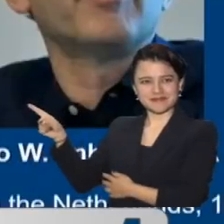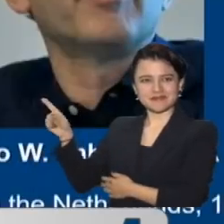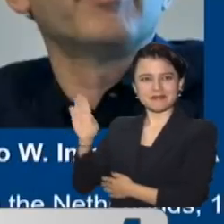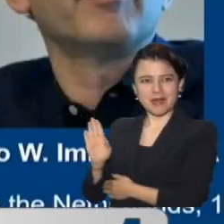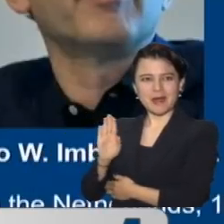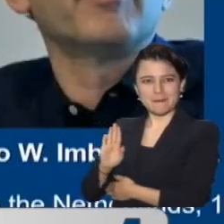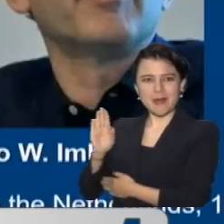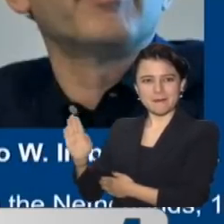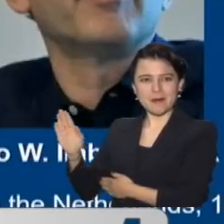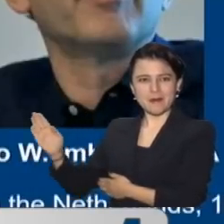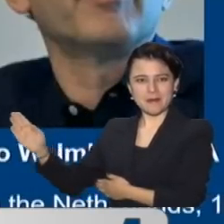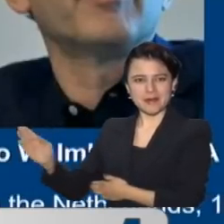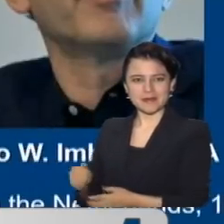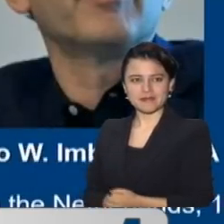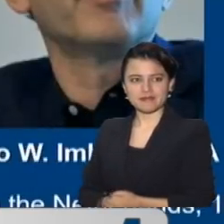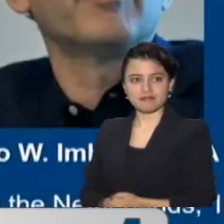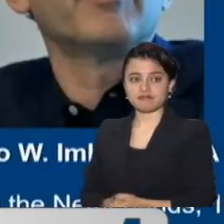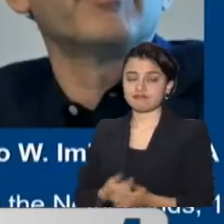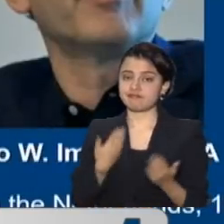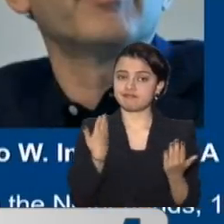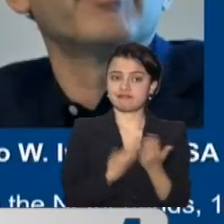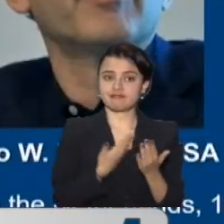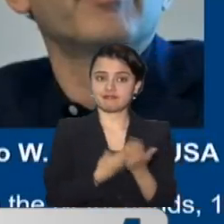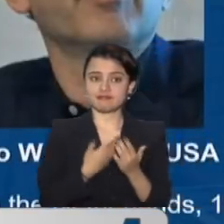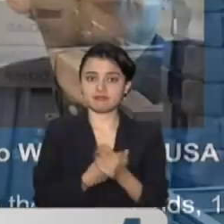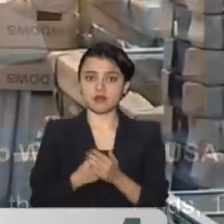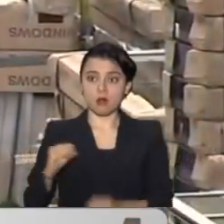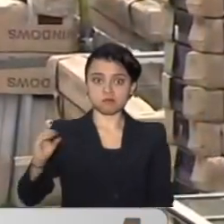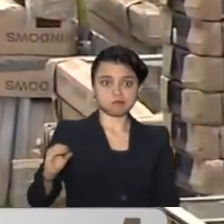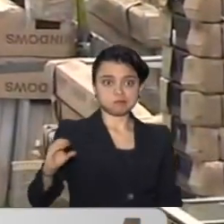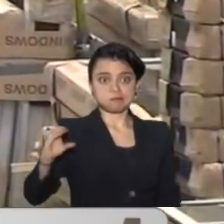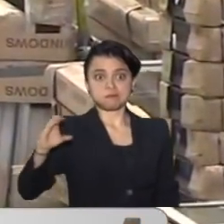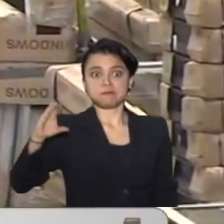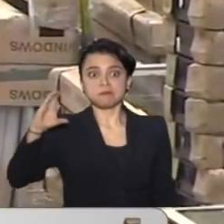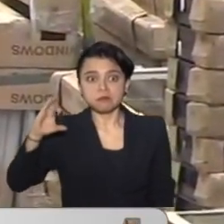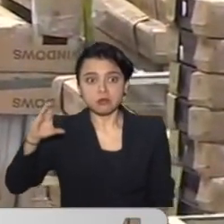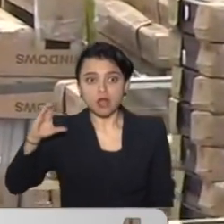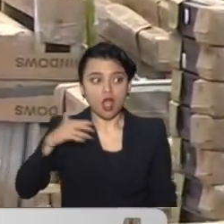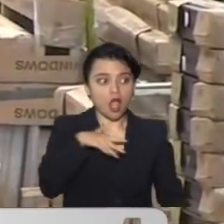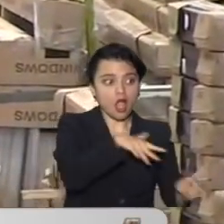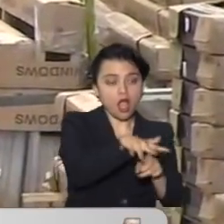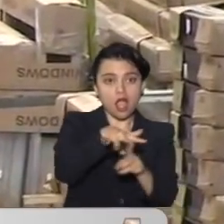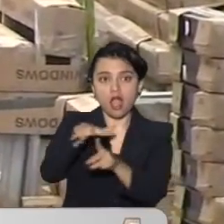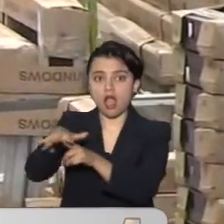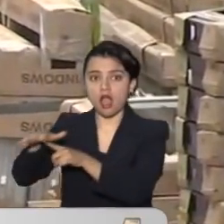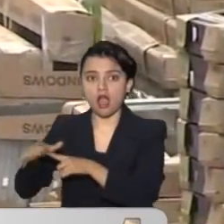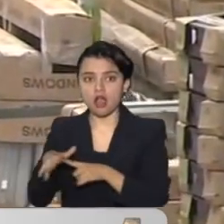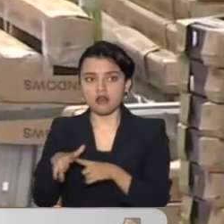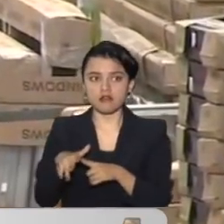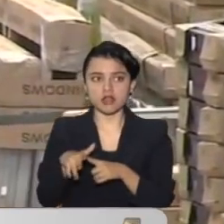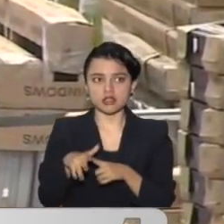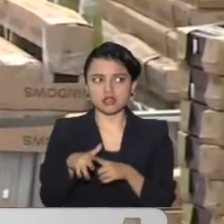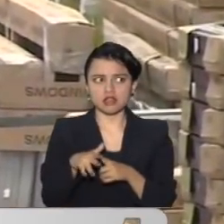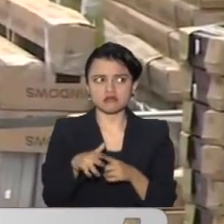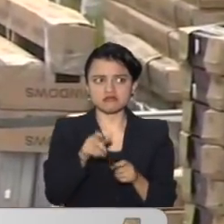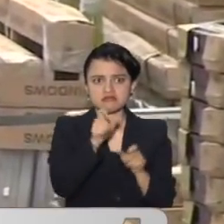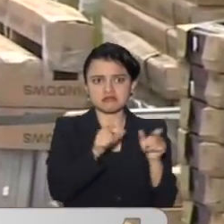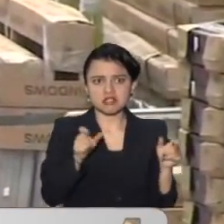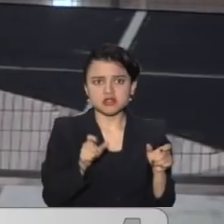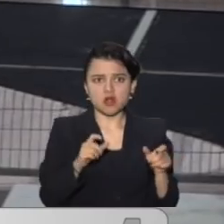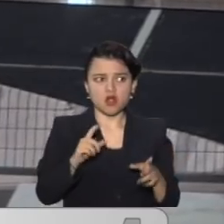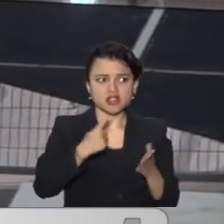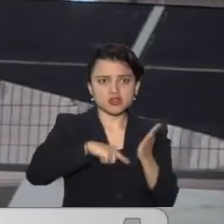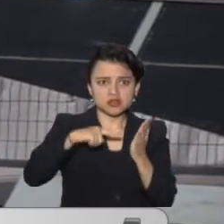Nobel de Economía probaron que el aumento del salario mínimo no implica un incremento del desempleo. En